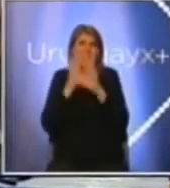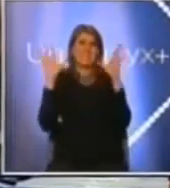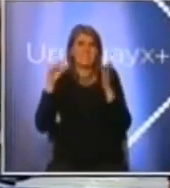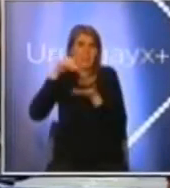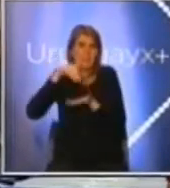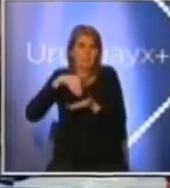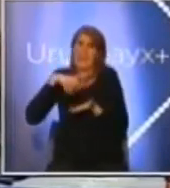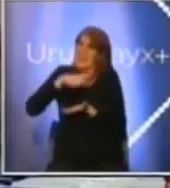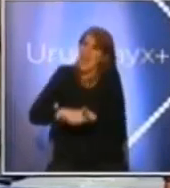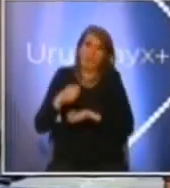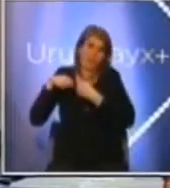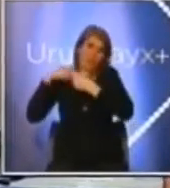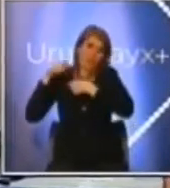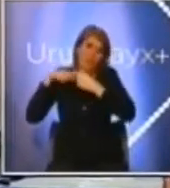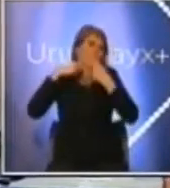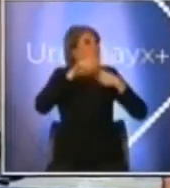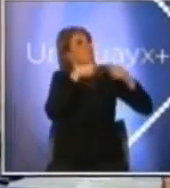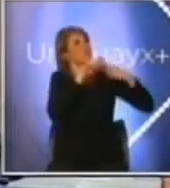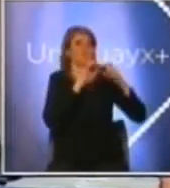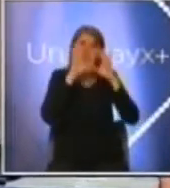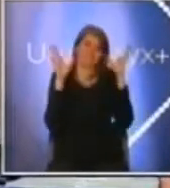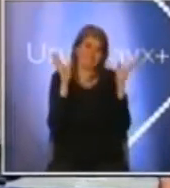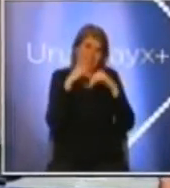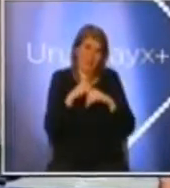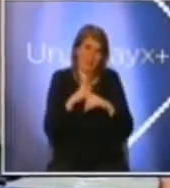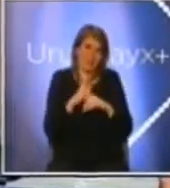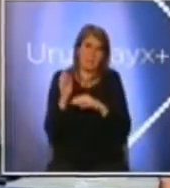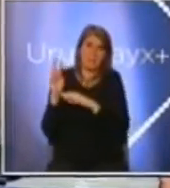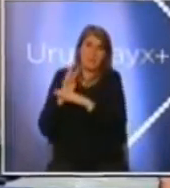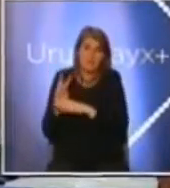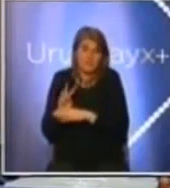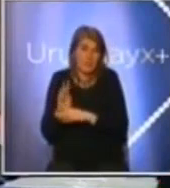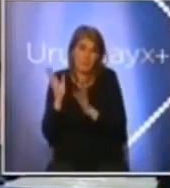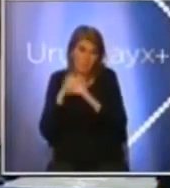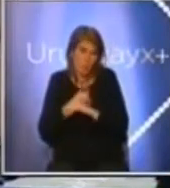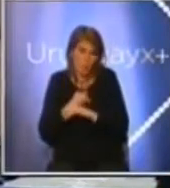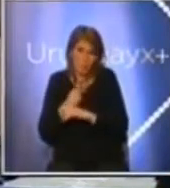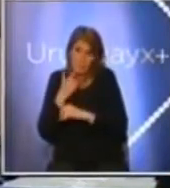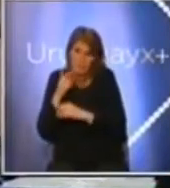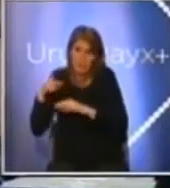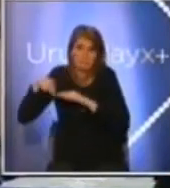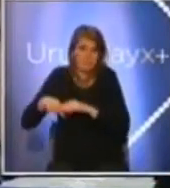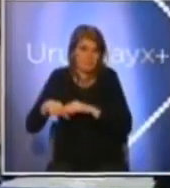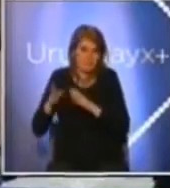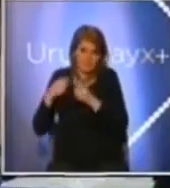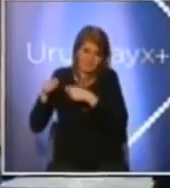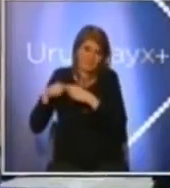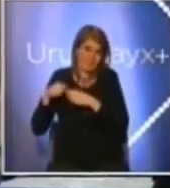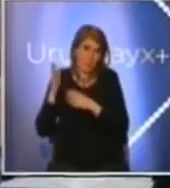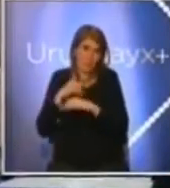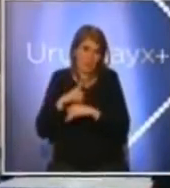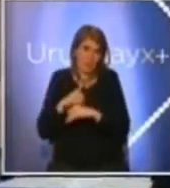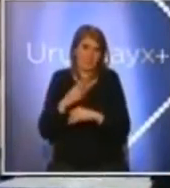cualquier costo, y mucho menos pueden ser proteccionistas. Frente a ese dilema, nuestra